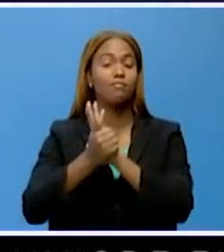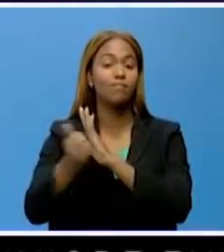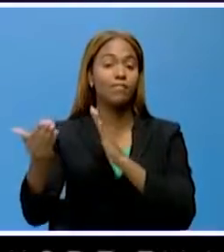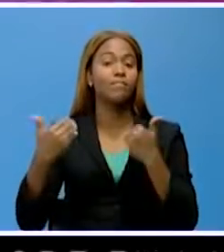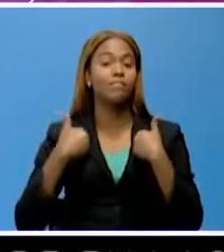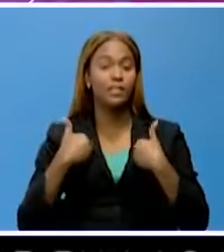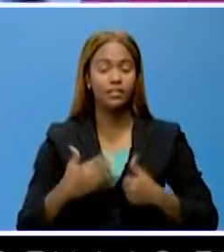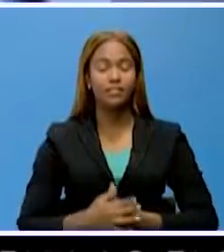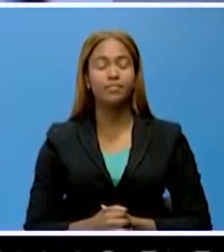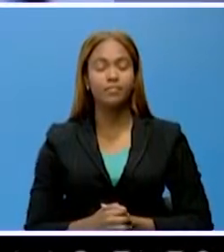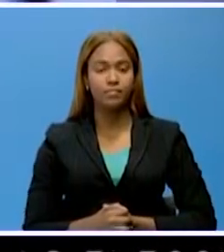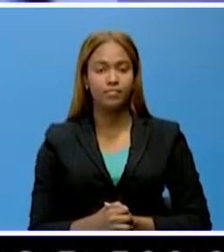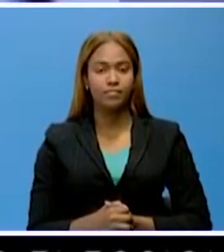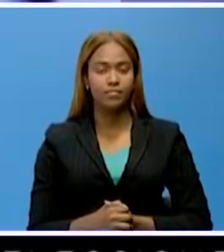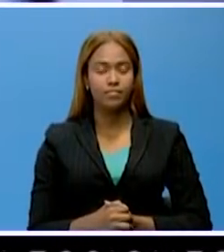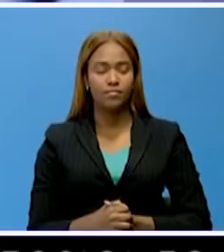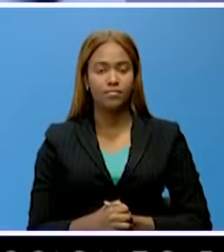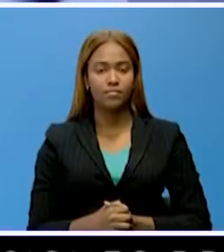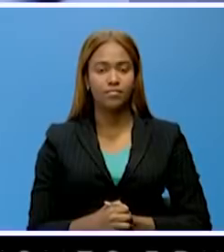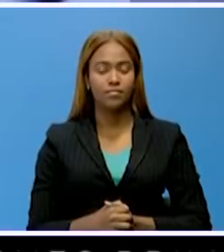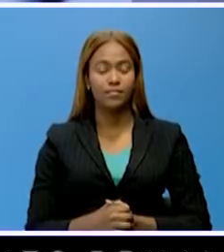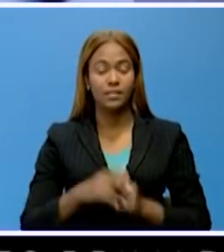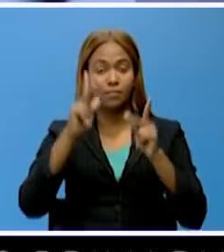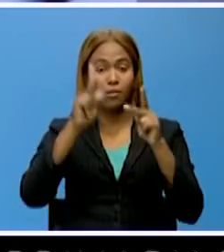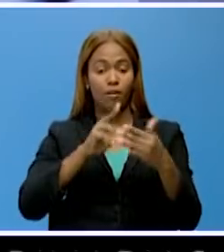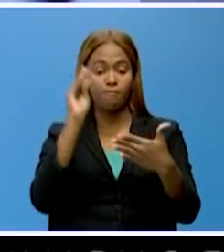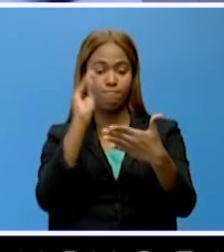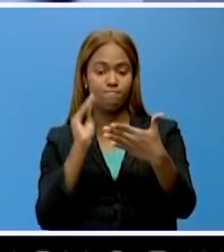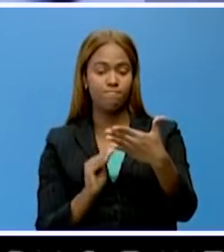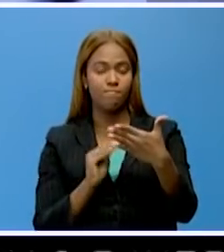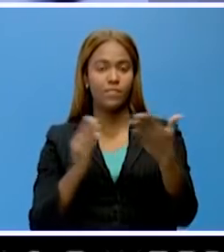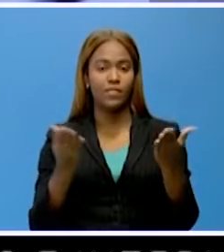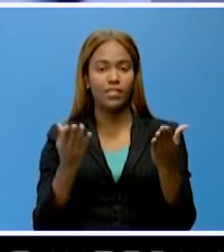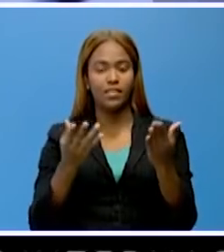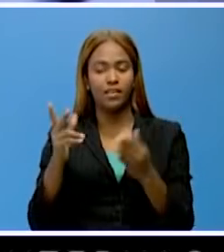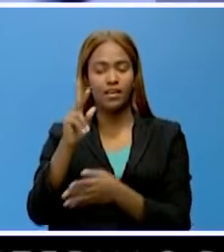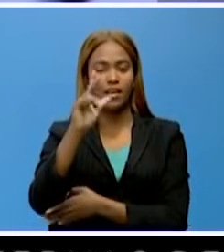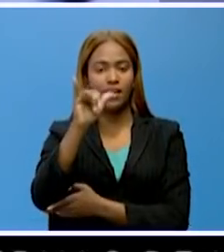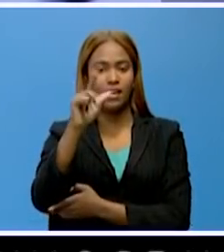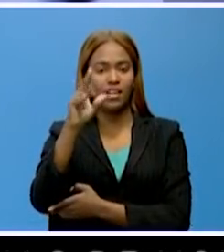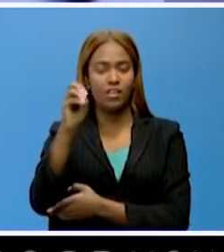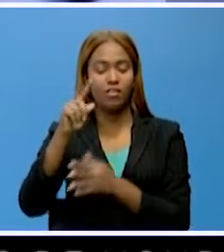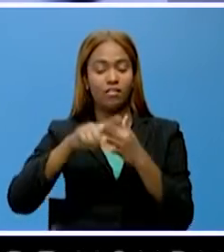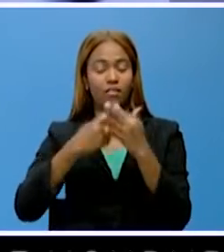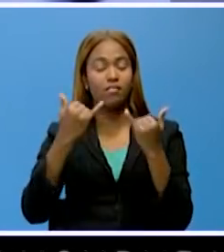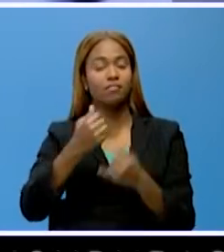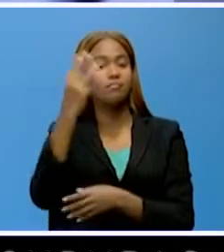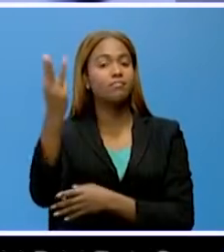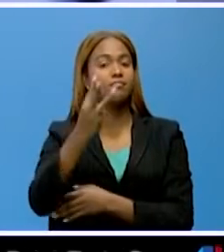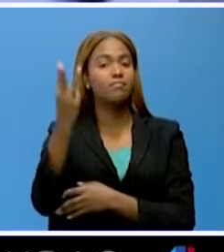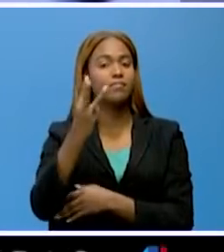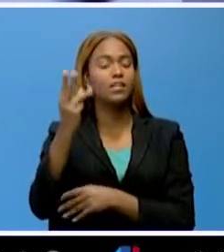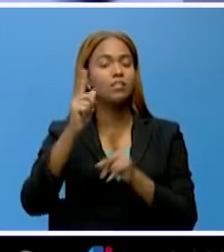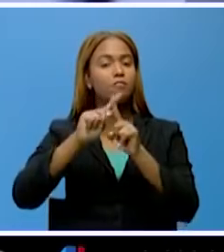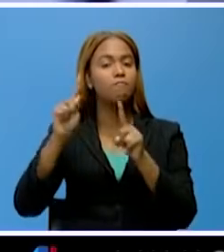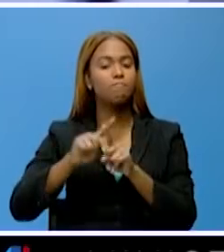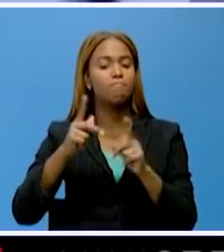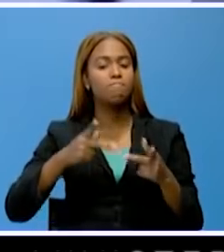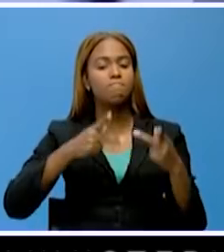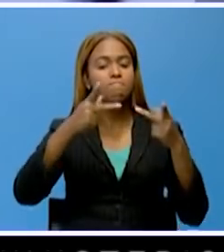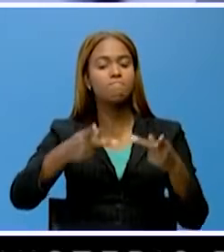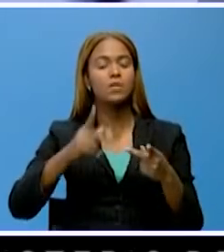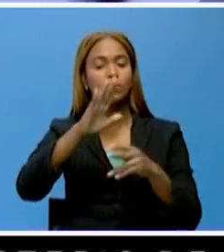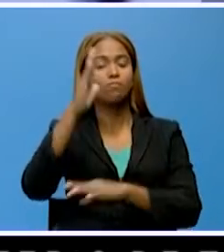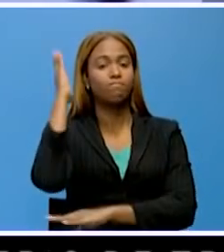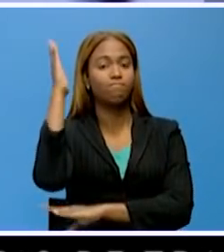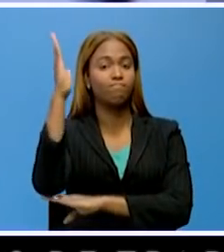posee. El destacado pintor y arquitecto dominicano Alejandro Santana inició este miércoles las visitas guiadas a su